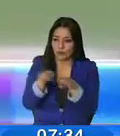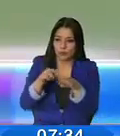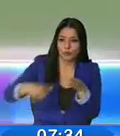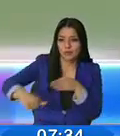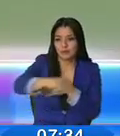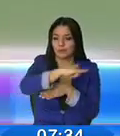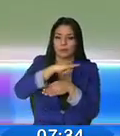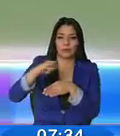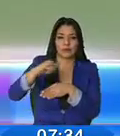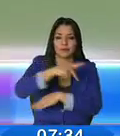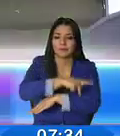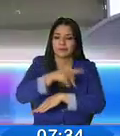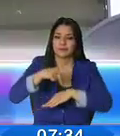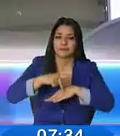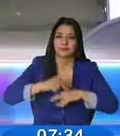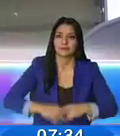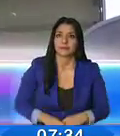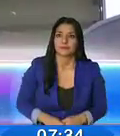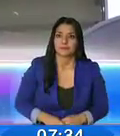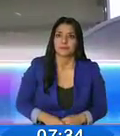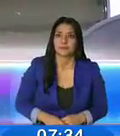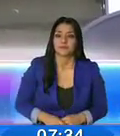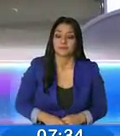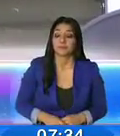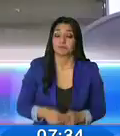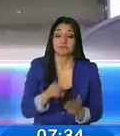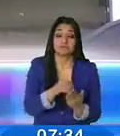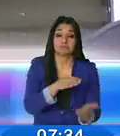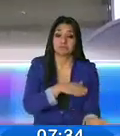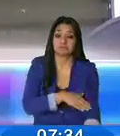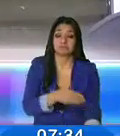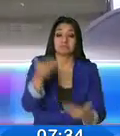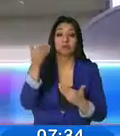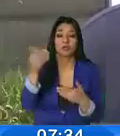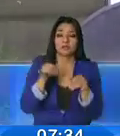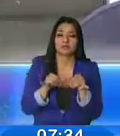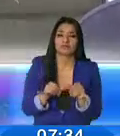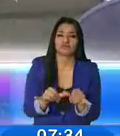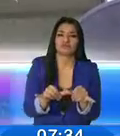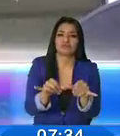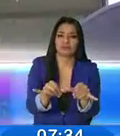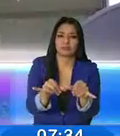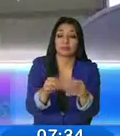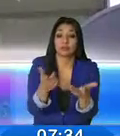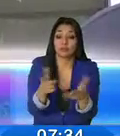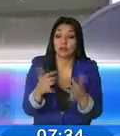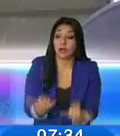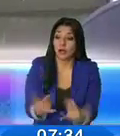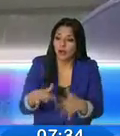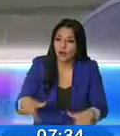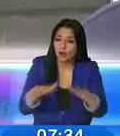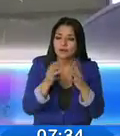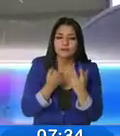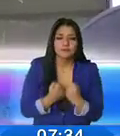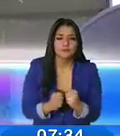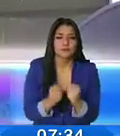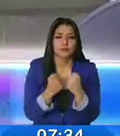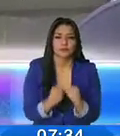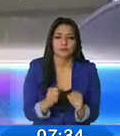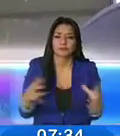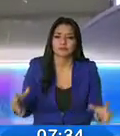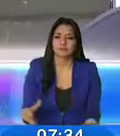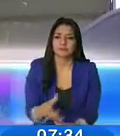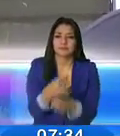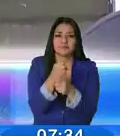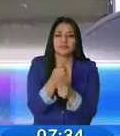los sectores de Pichincha. El proyecto político sigue, nosotros lo que estamos es buscando a través de estos espacios, de estos esfuerzos, recuperar